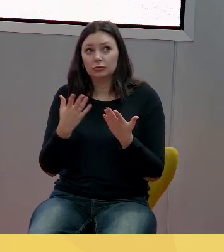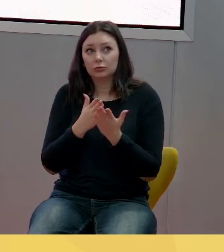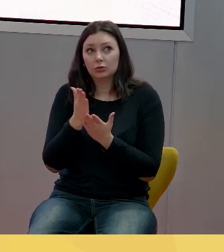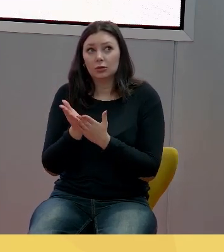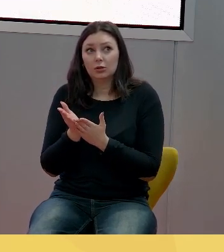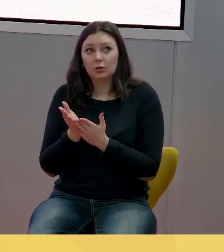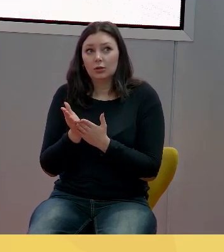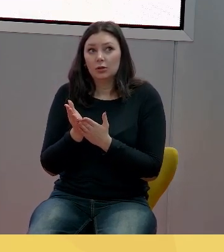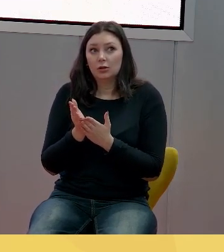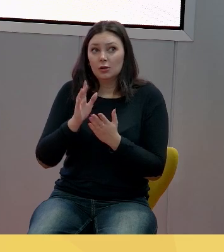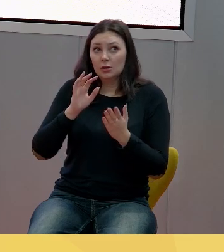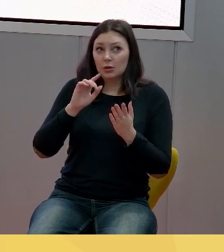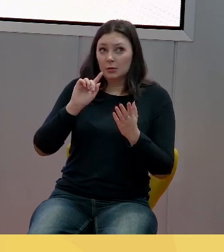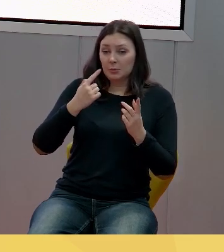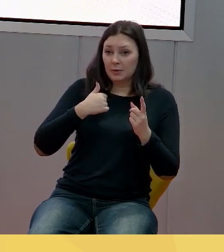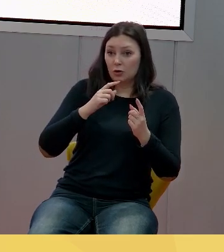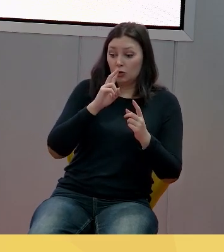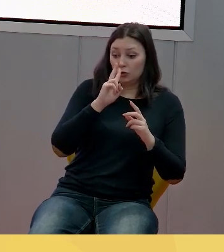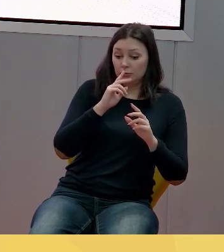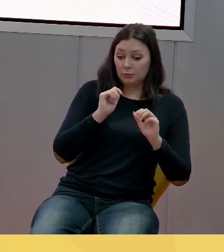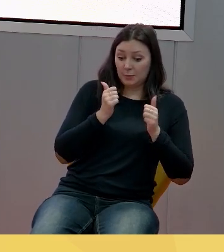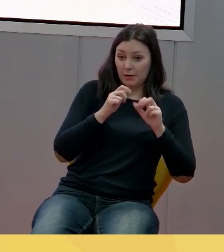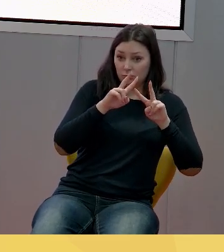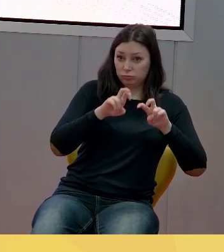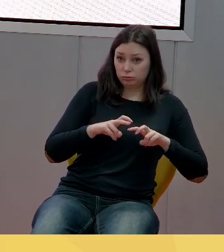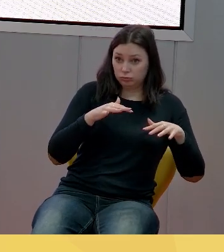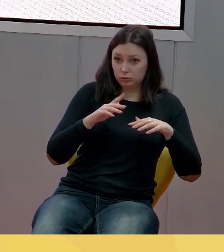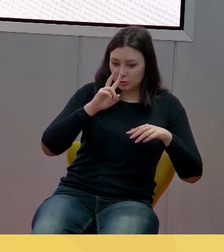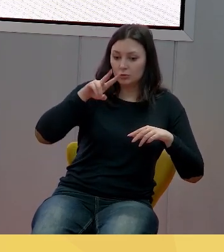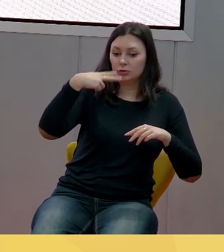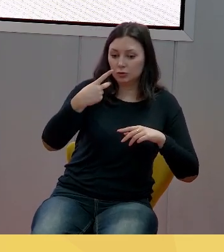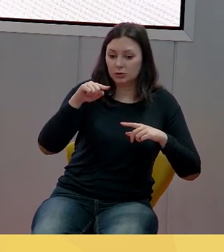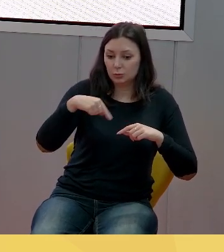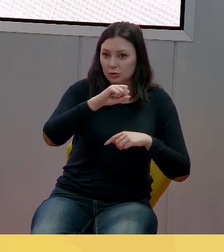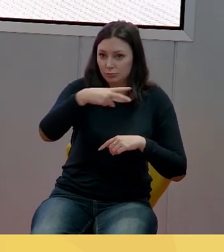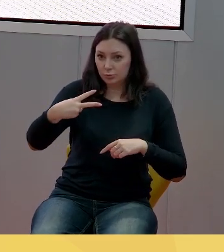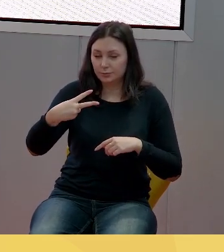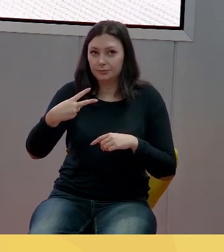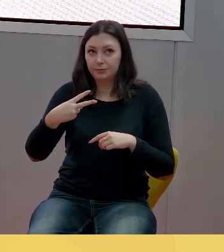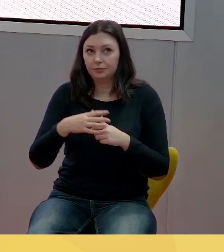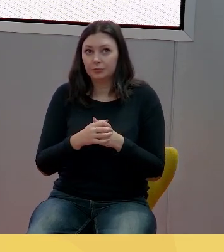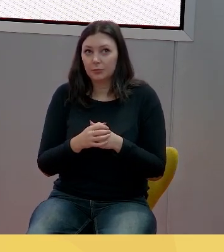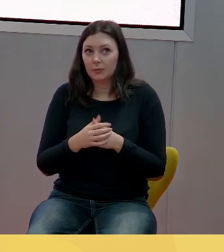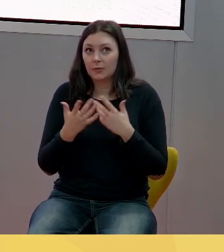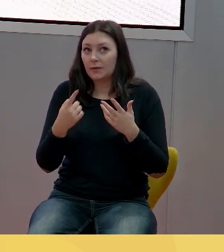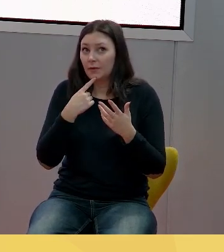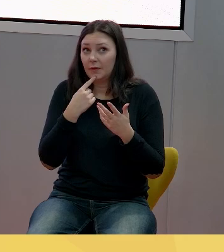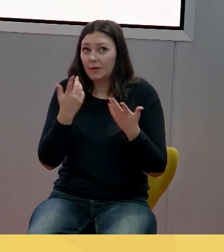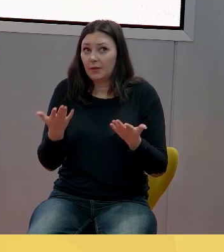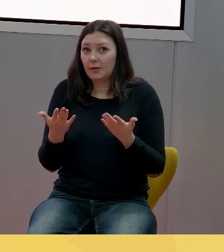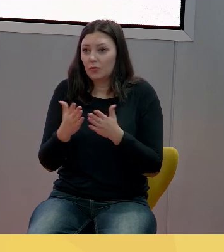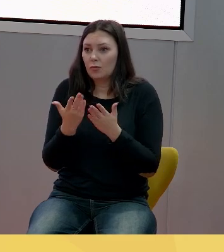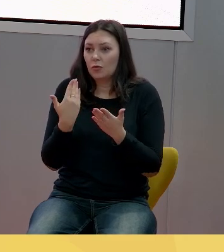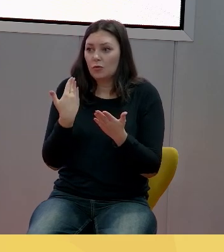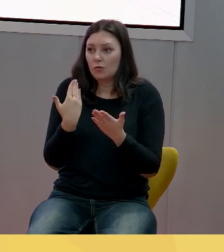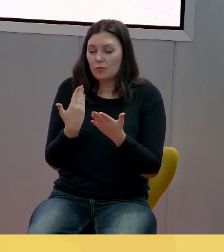años después de empezar, y se basó en parte en 2 revisiones sistemáticas hechas por el NICE que concluyeron que no había datos sobre ni